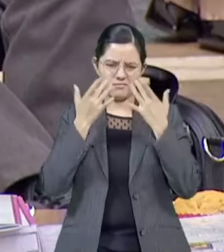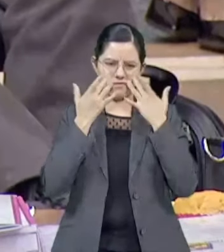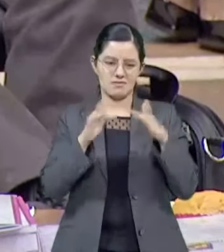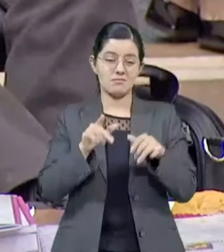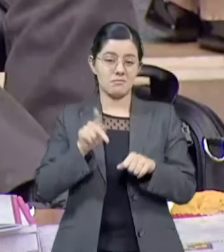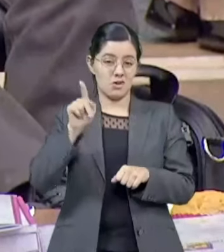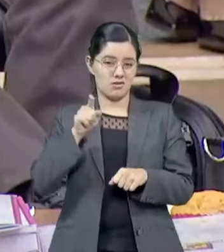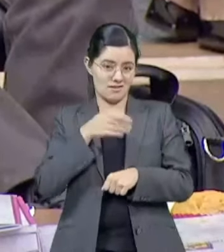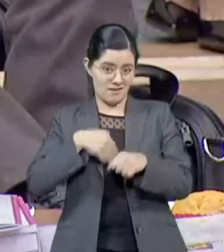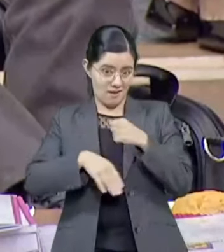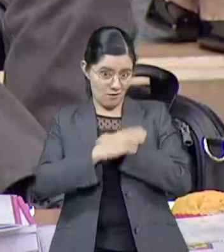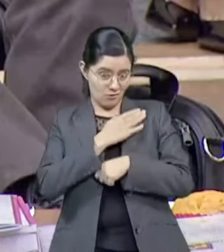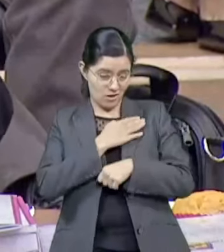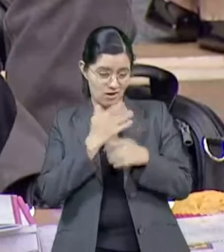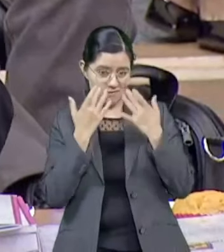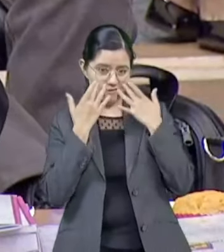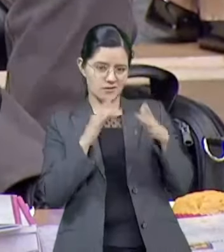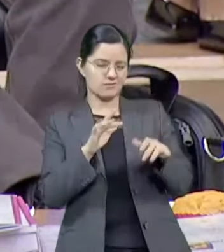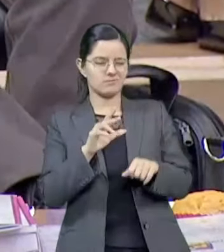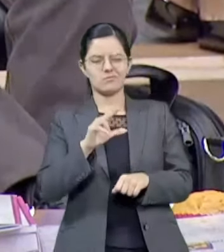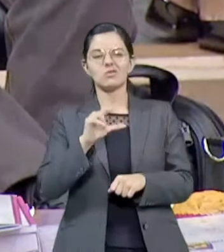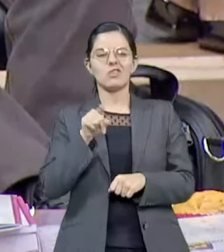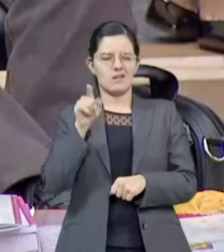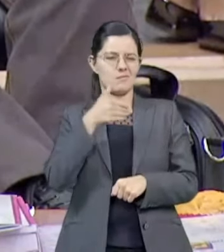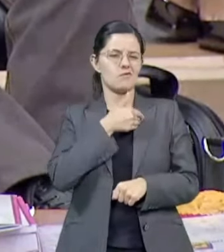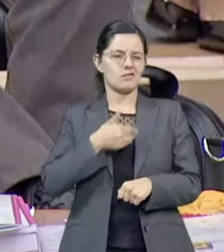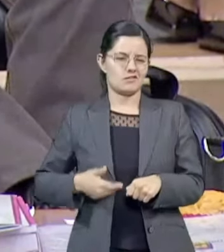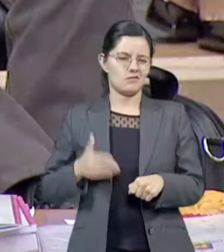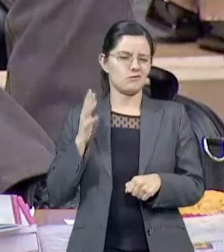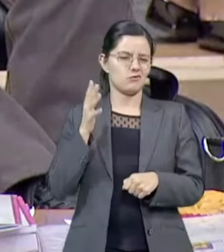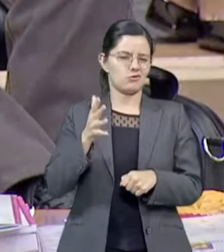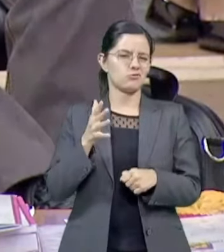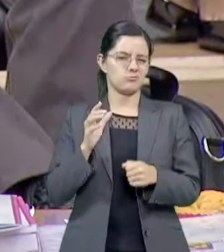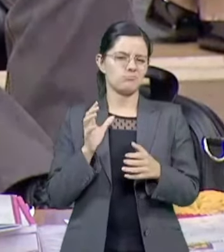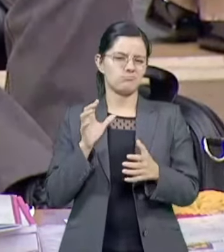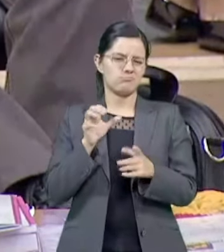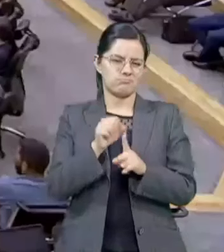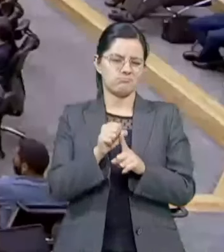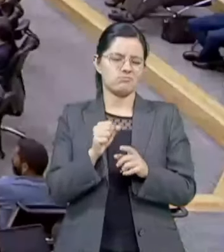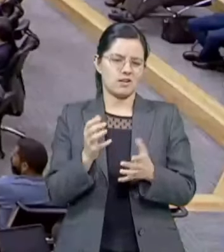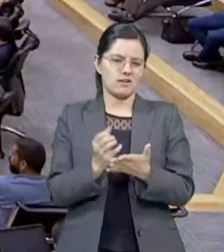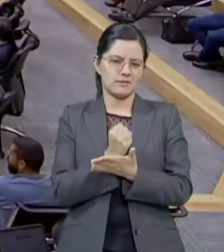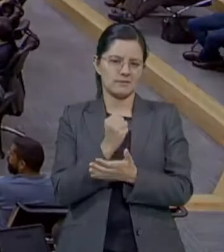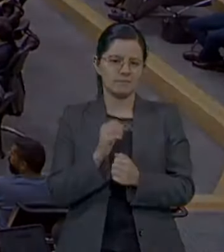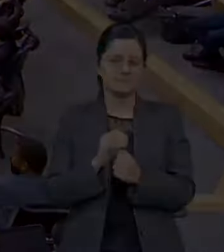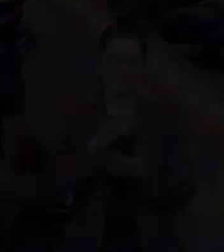ser presidenta de este país. Gracias, diputado Fernández Noroña.